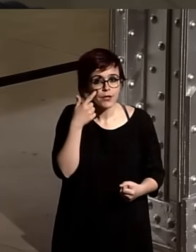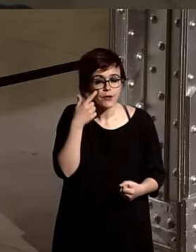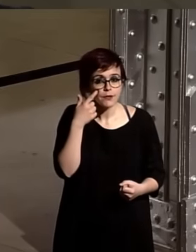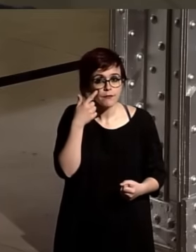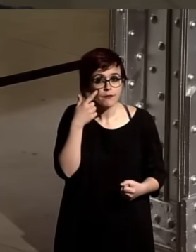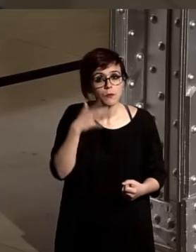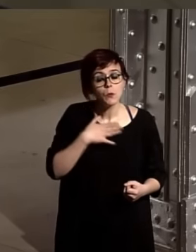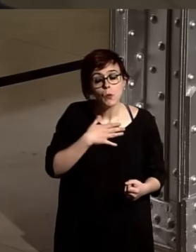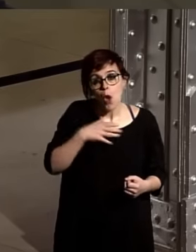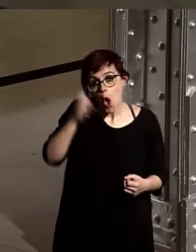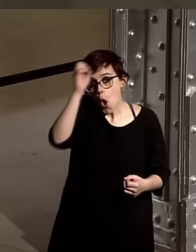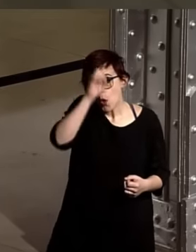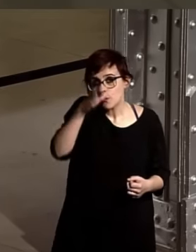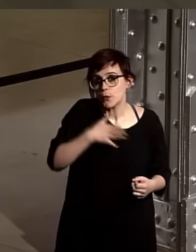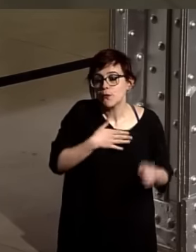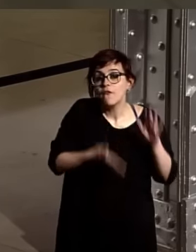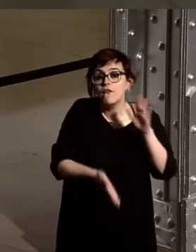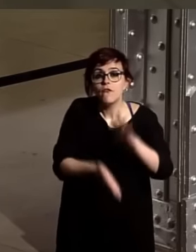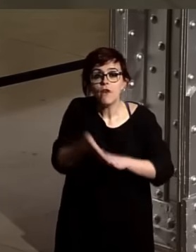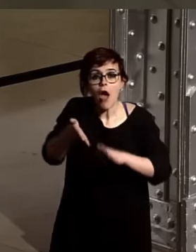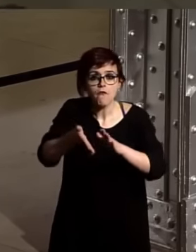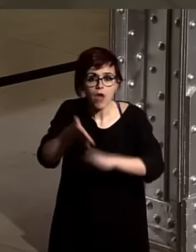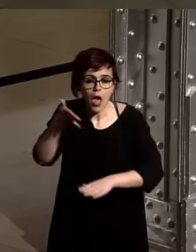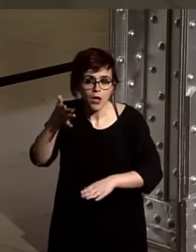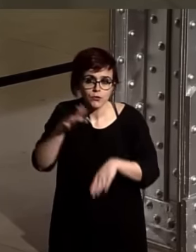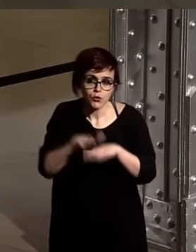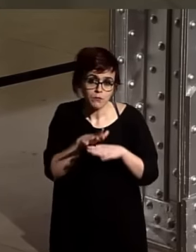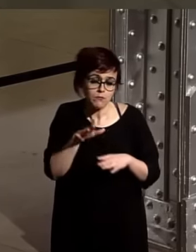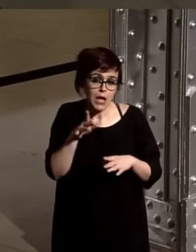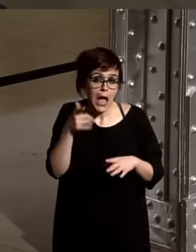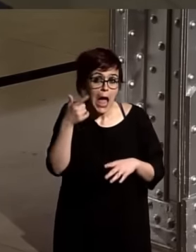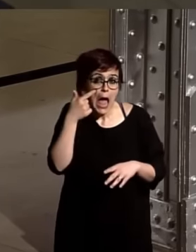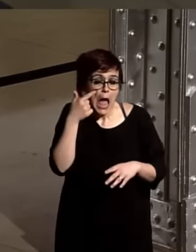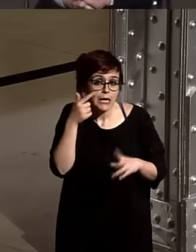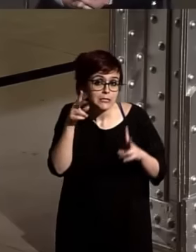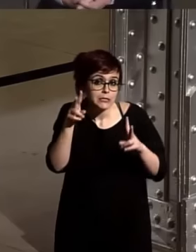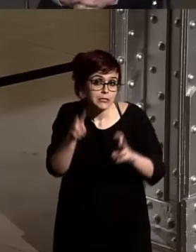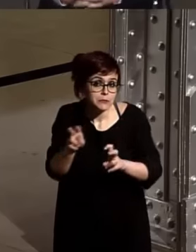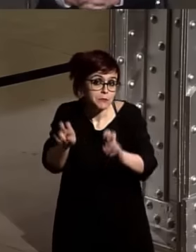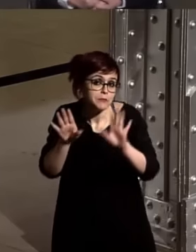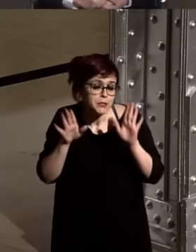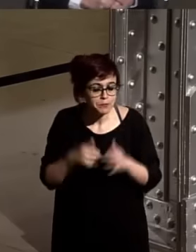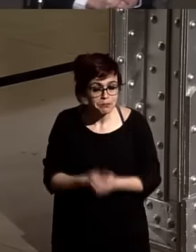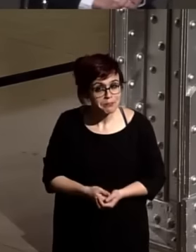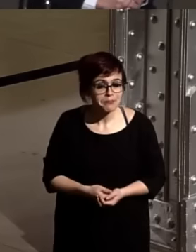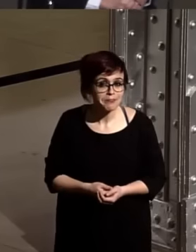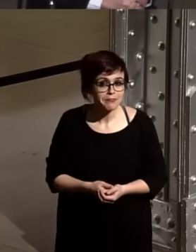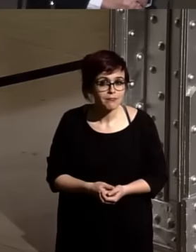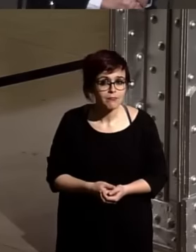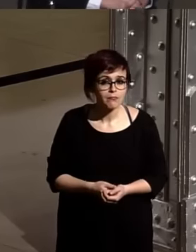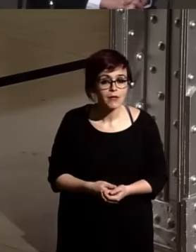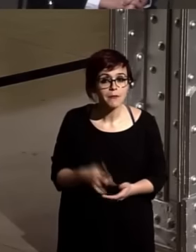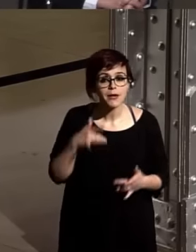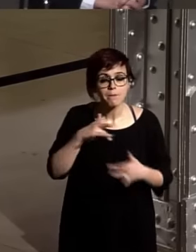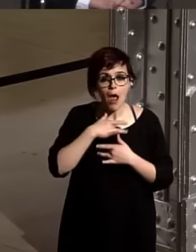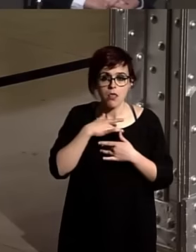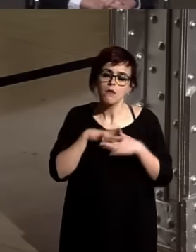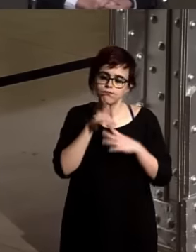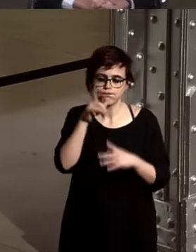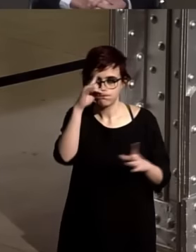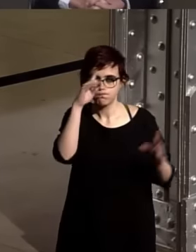que que ahora vamos a vivir el gran siglo de la biología Bueno yo